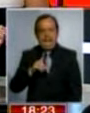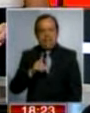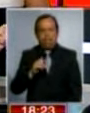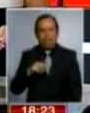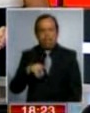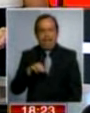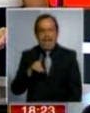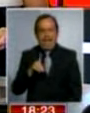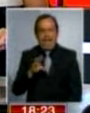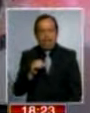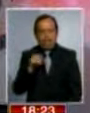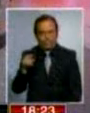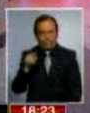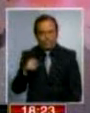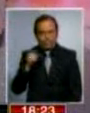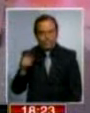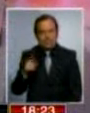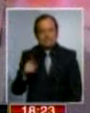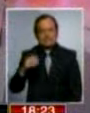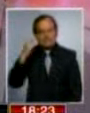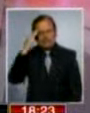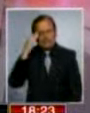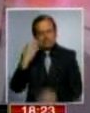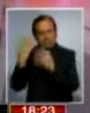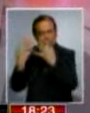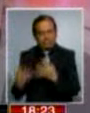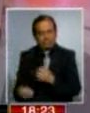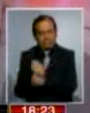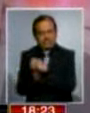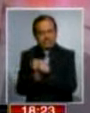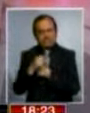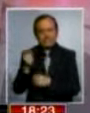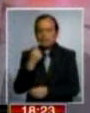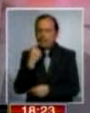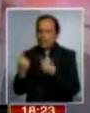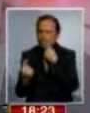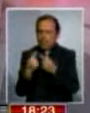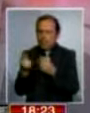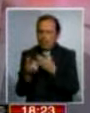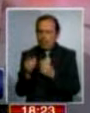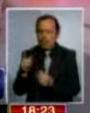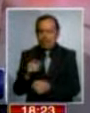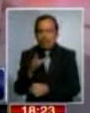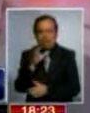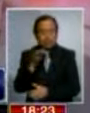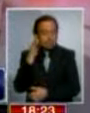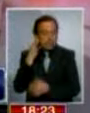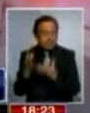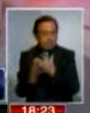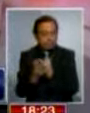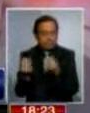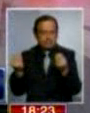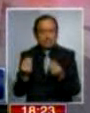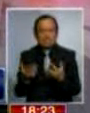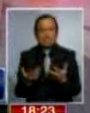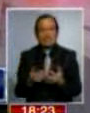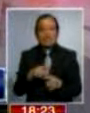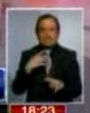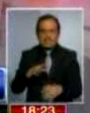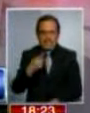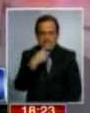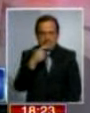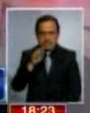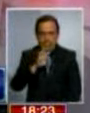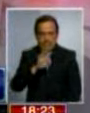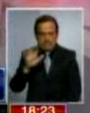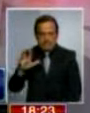de la fuga de las reclusas del penal de Iquique, esta fuga que, como nos contaba Mónica, ya había 145 personas que